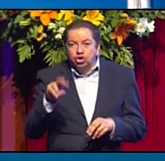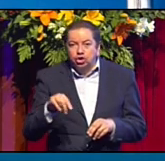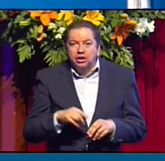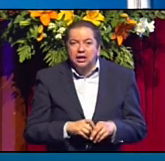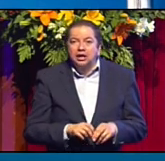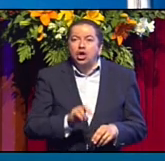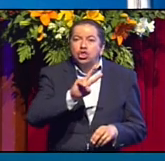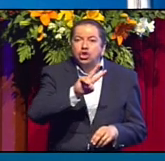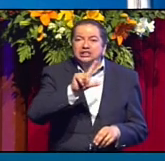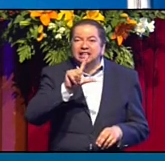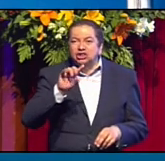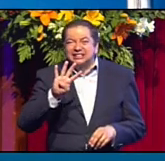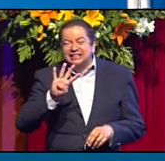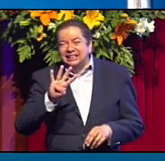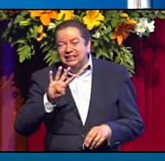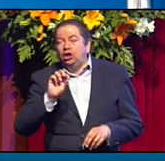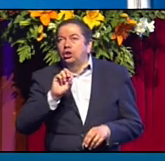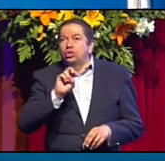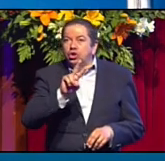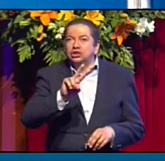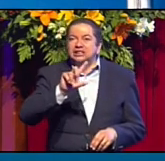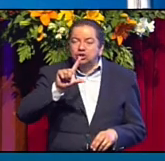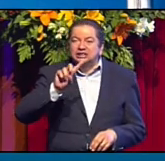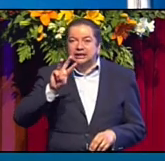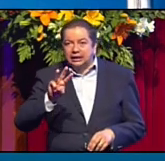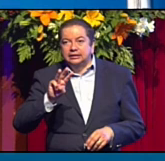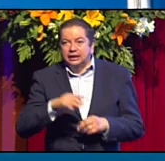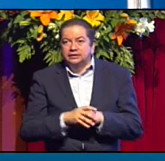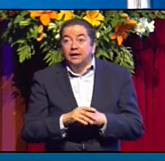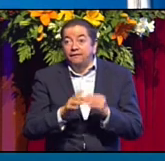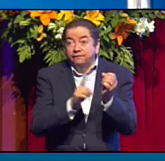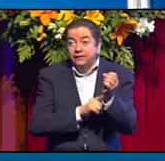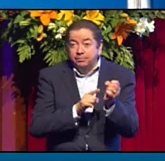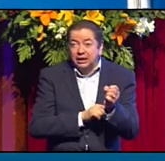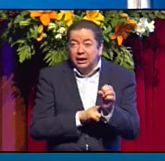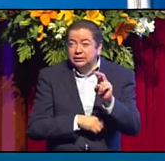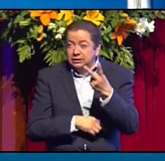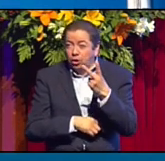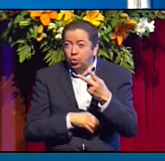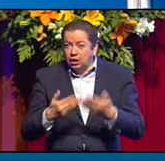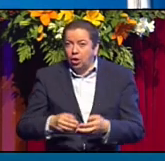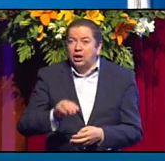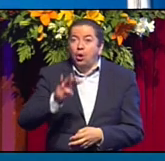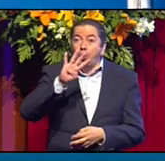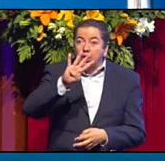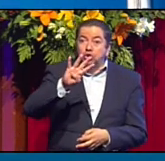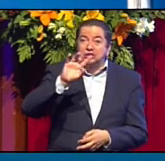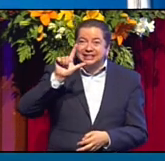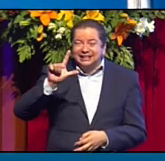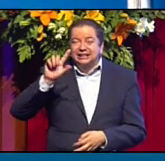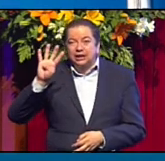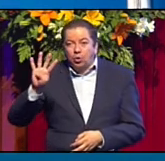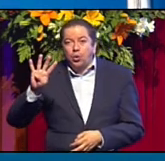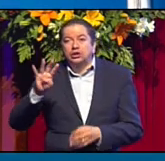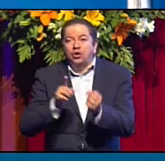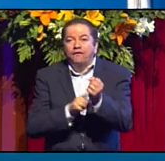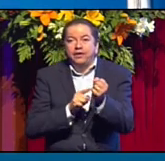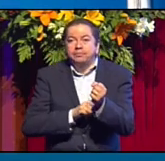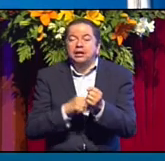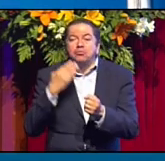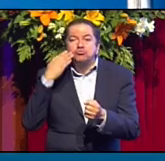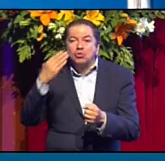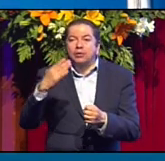Barrio, 273 familias. En este segundo Quiero Mi Barrio, si no me equivoco, 474 familias son las que se